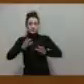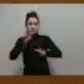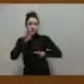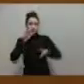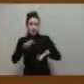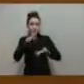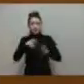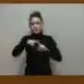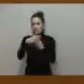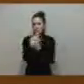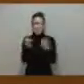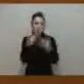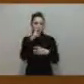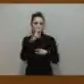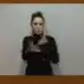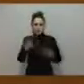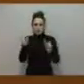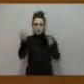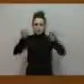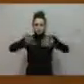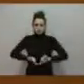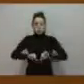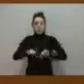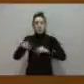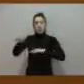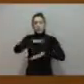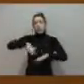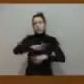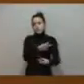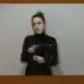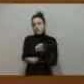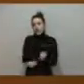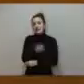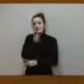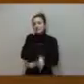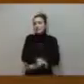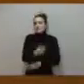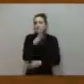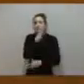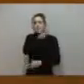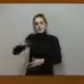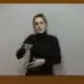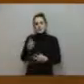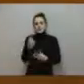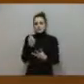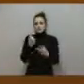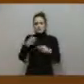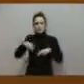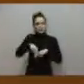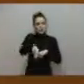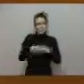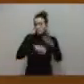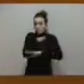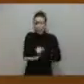ruinoso que tiene en muchos sitios y a la falta de transitorialidad. No se puede pasar, hay que desbrozar